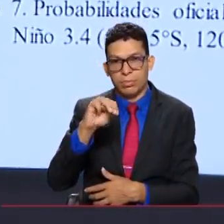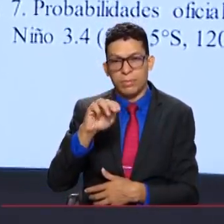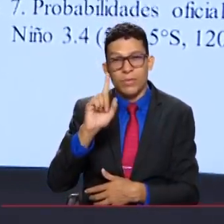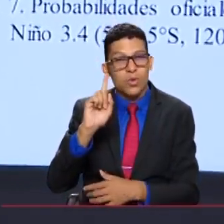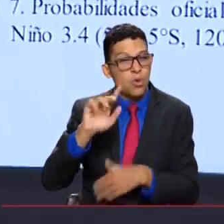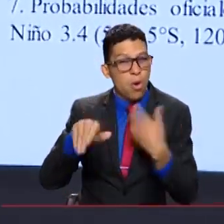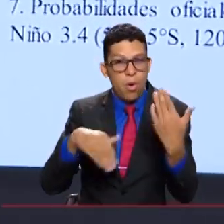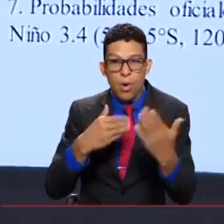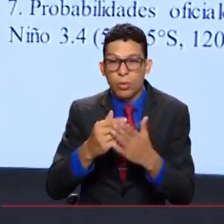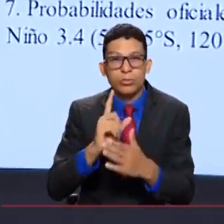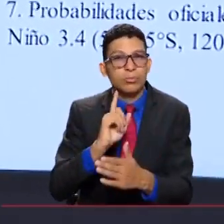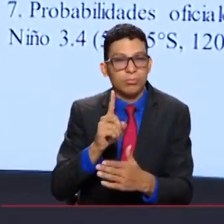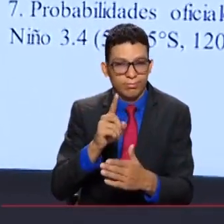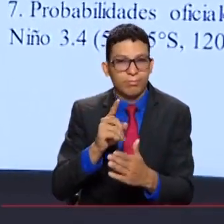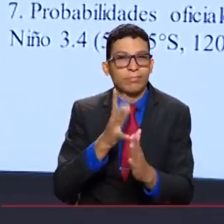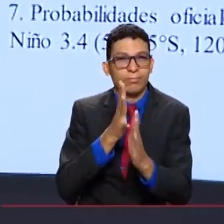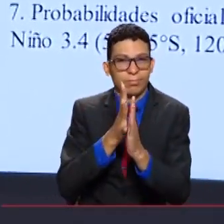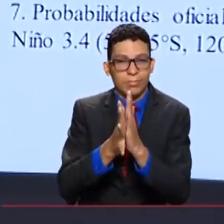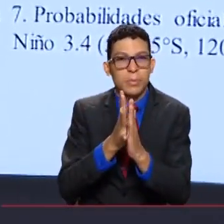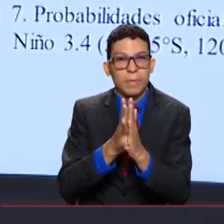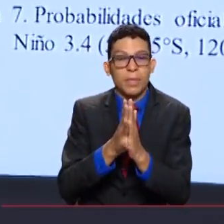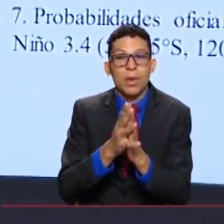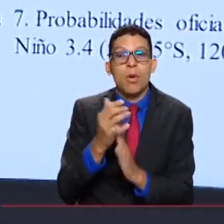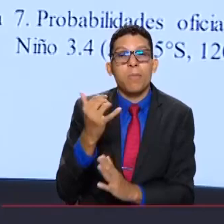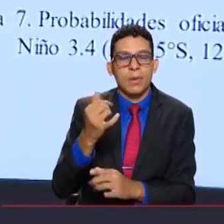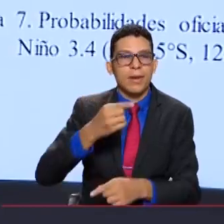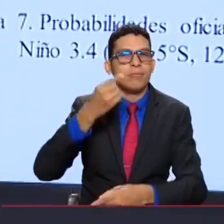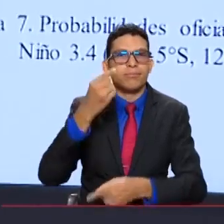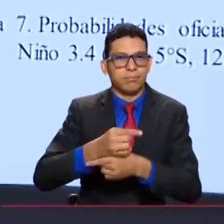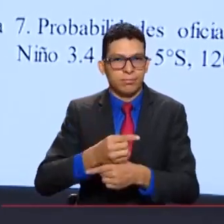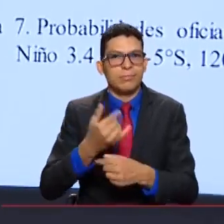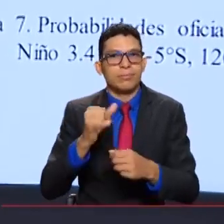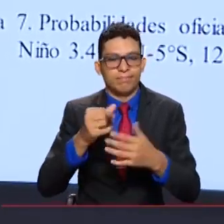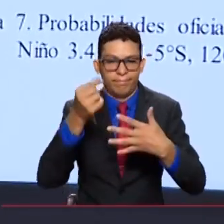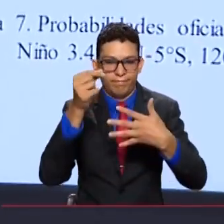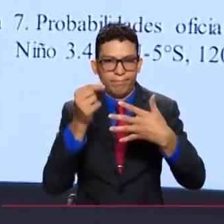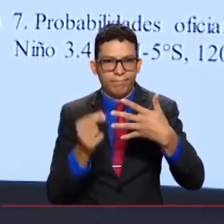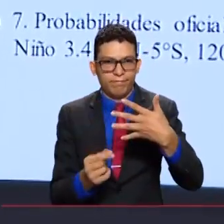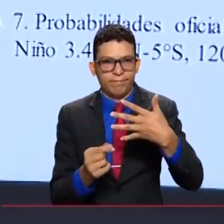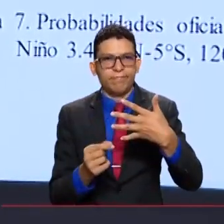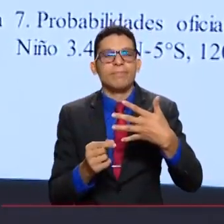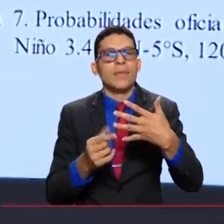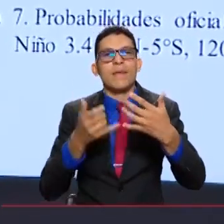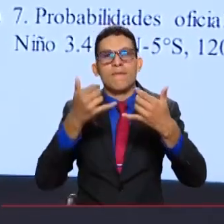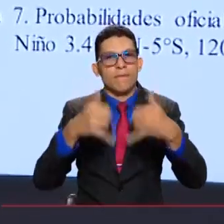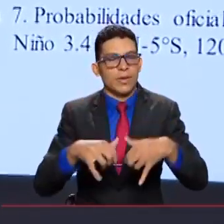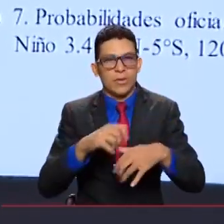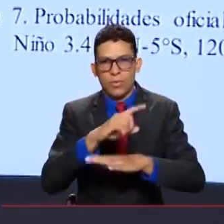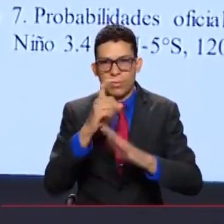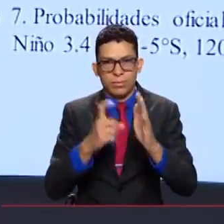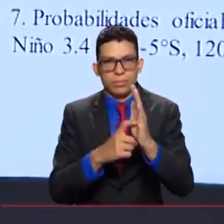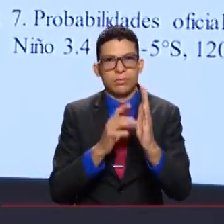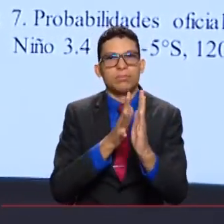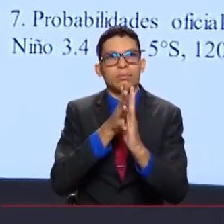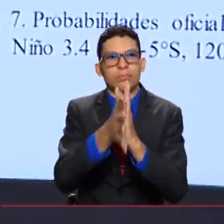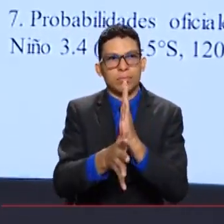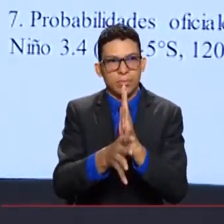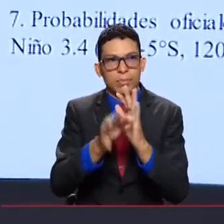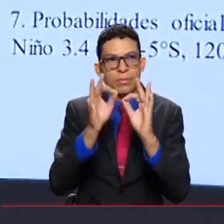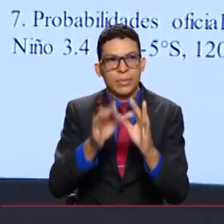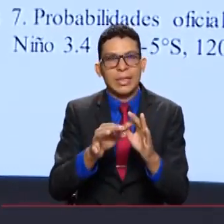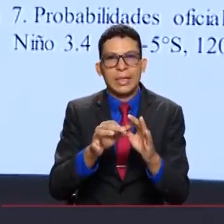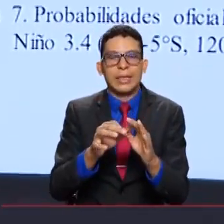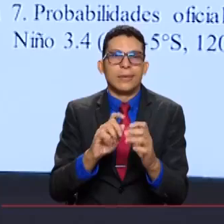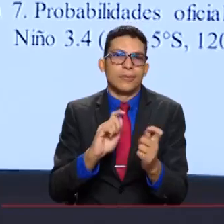de este fenómeno se encuentran presentes, hoy se cumplen estos criterios para dar finalmente su declaratoria como la